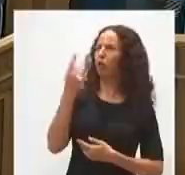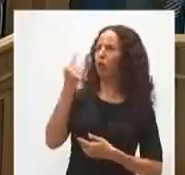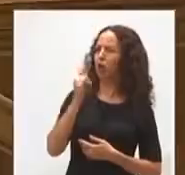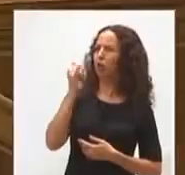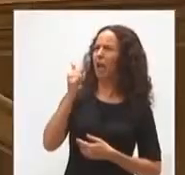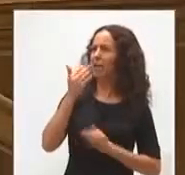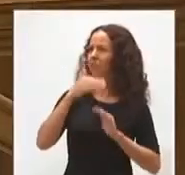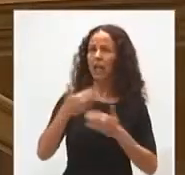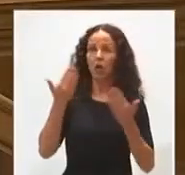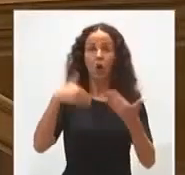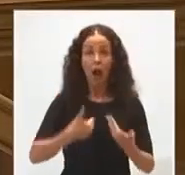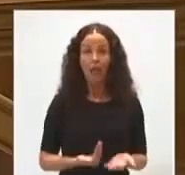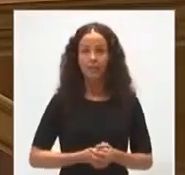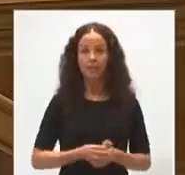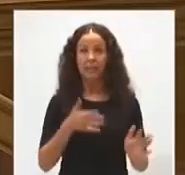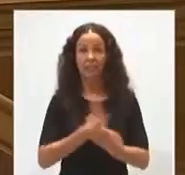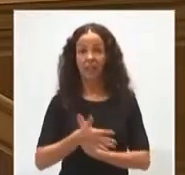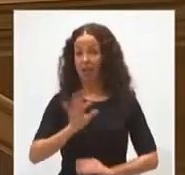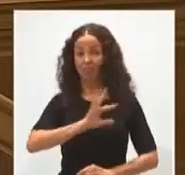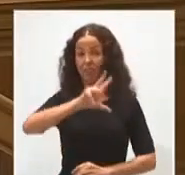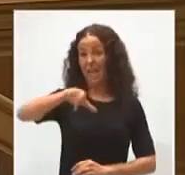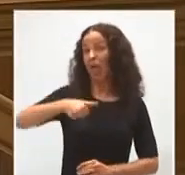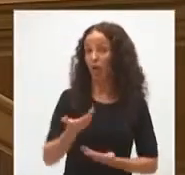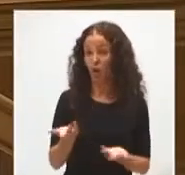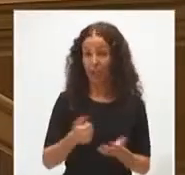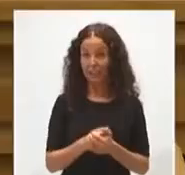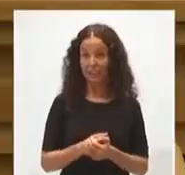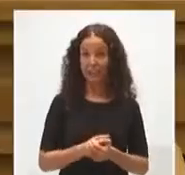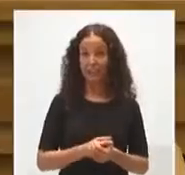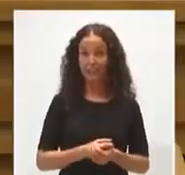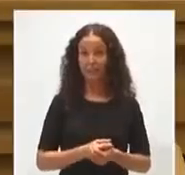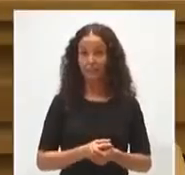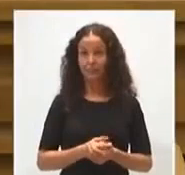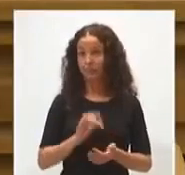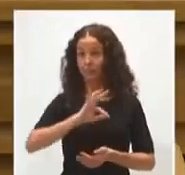vamos ladrones de guante blanco se puede decir con claridad